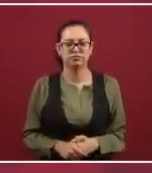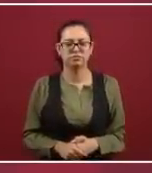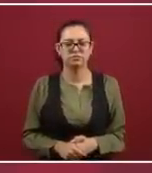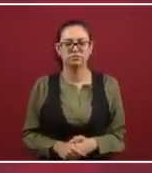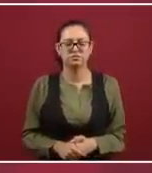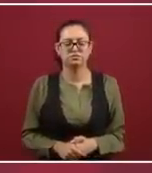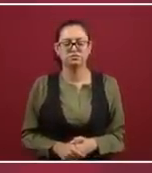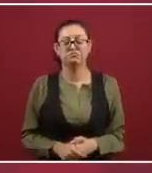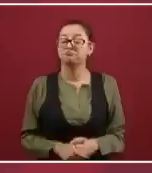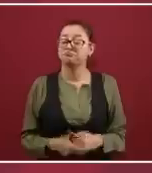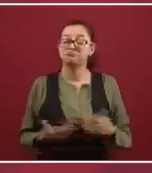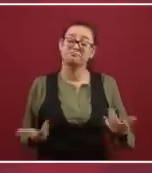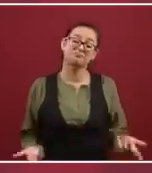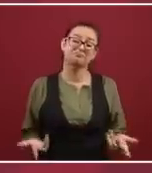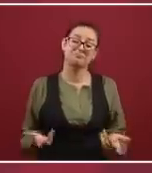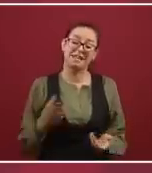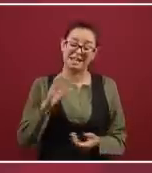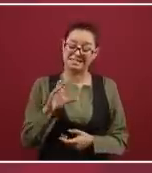distorsionó.